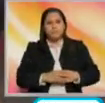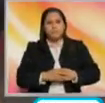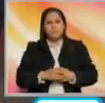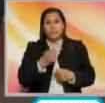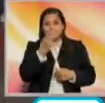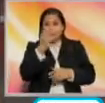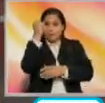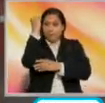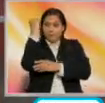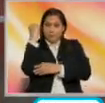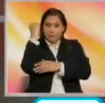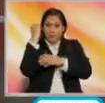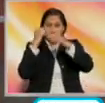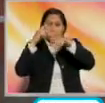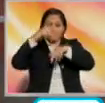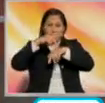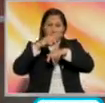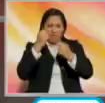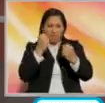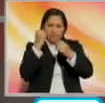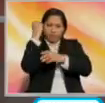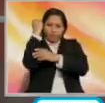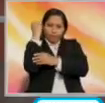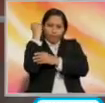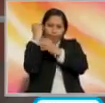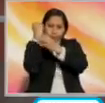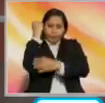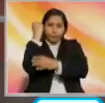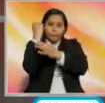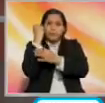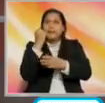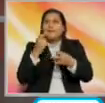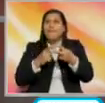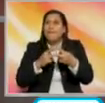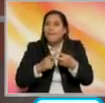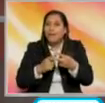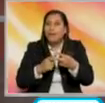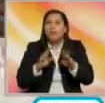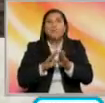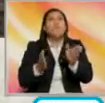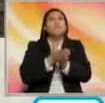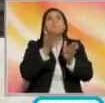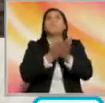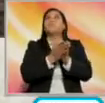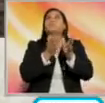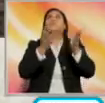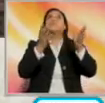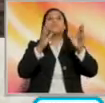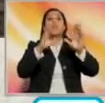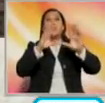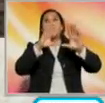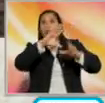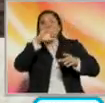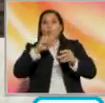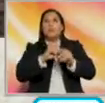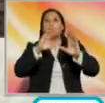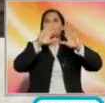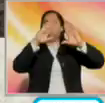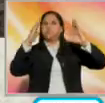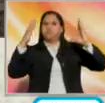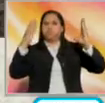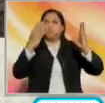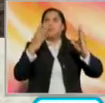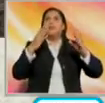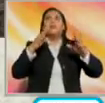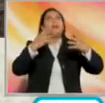Estos cimientos empiezan no calculan bien el peso de la construcción completa, ya que es un monstruo